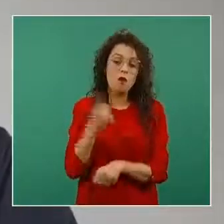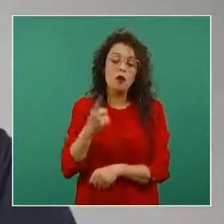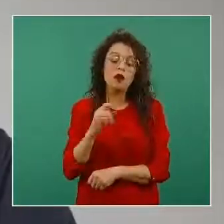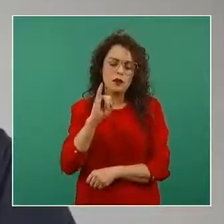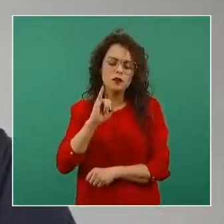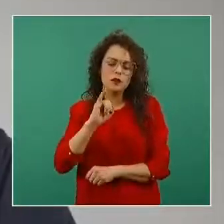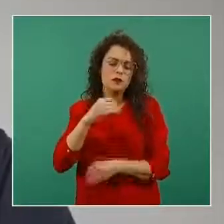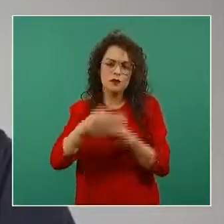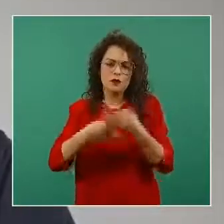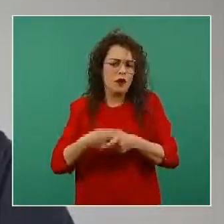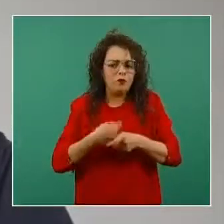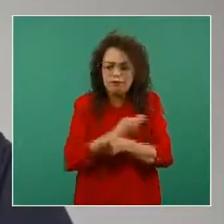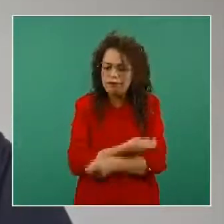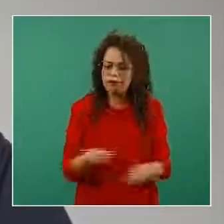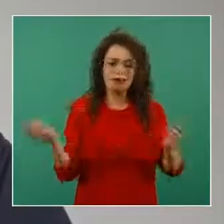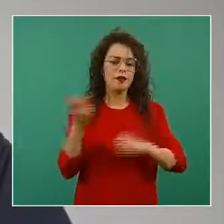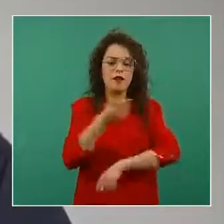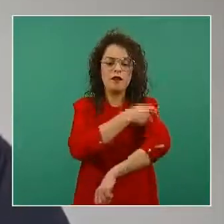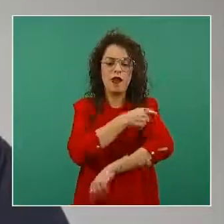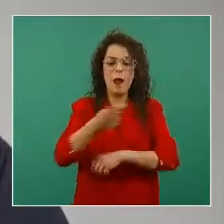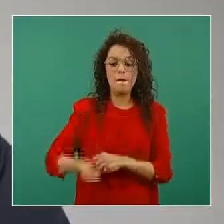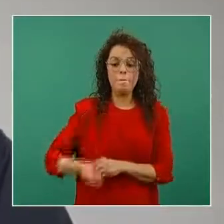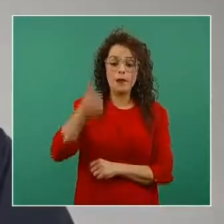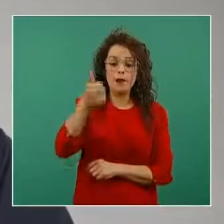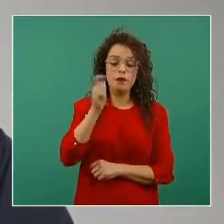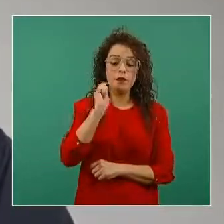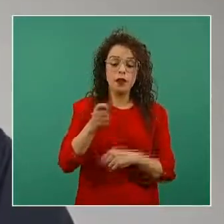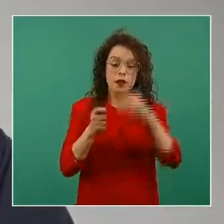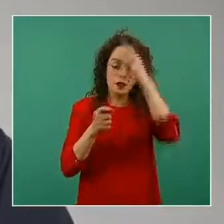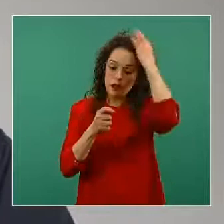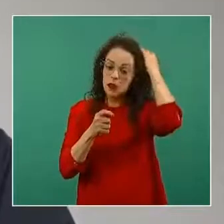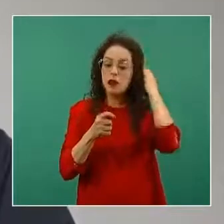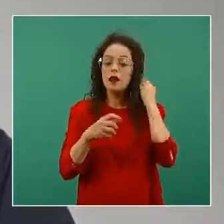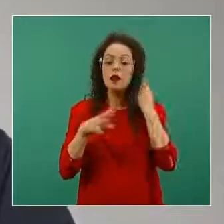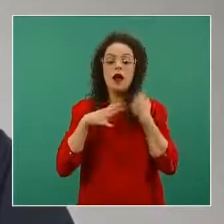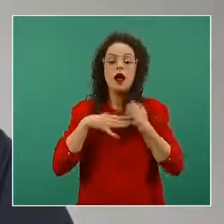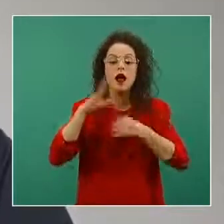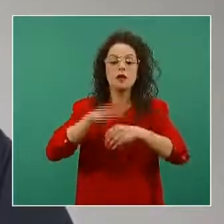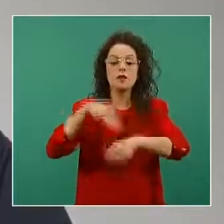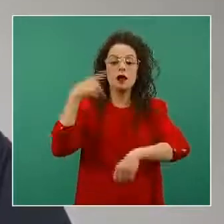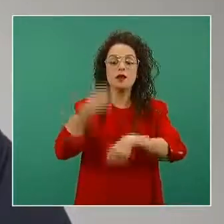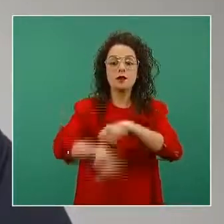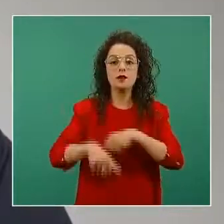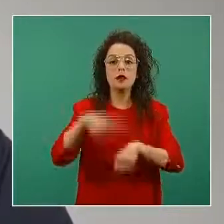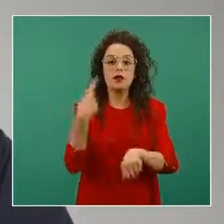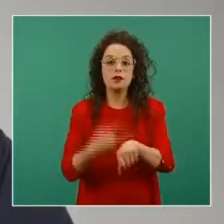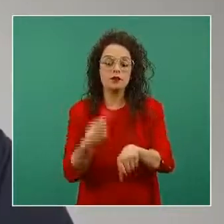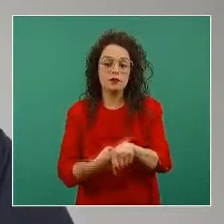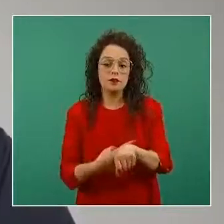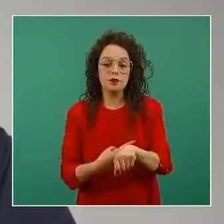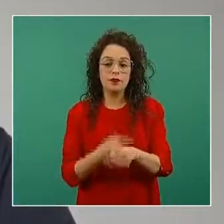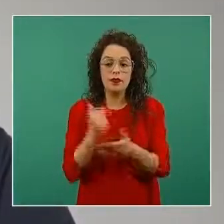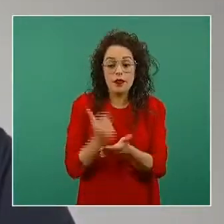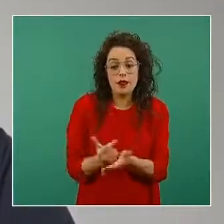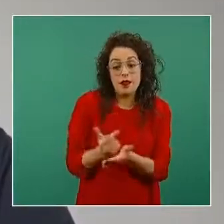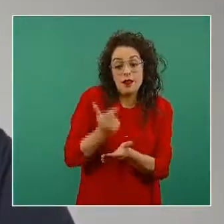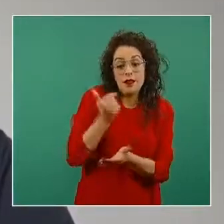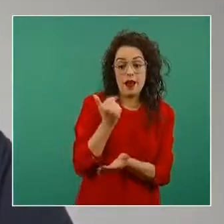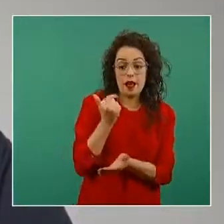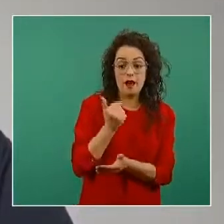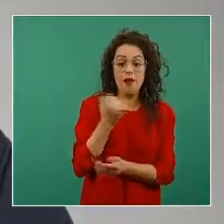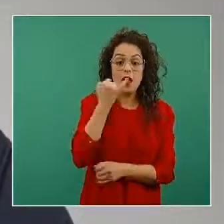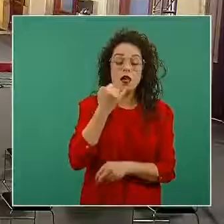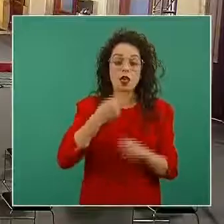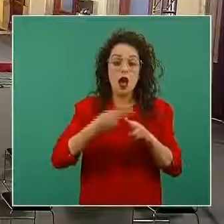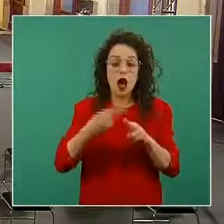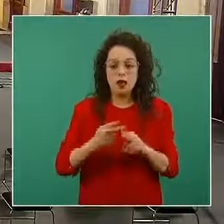vacunados. Primero serán vacunados aquellos que tienen el mayor riesgo de enfermar, de hacerlo de manera grave y de fallecer,